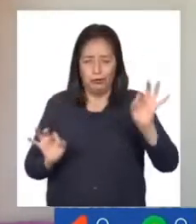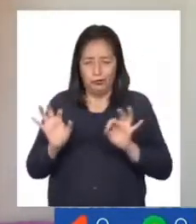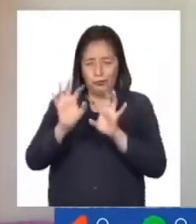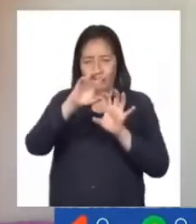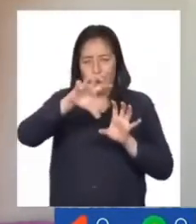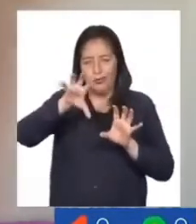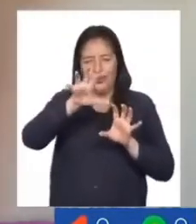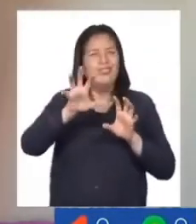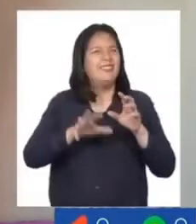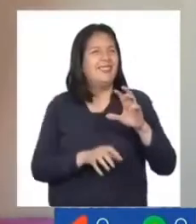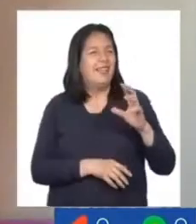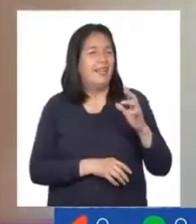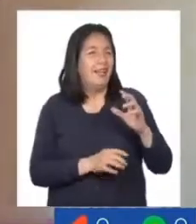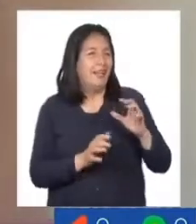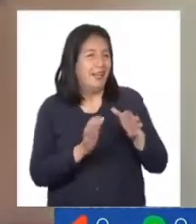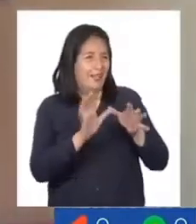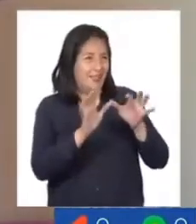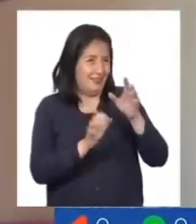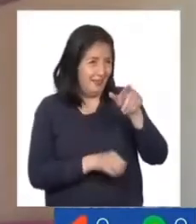Así.